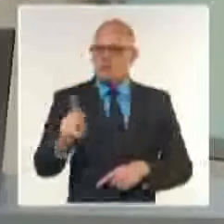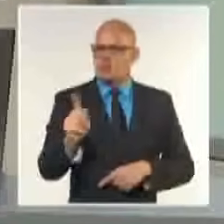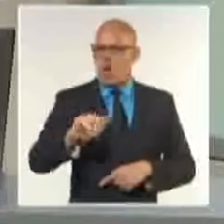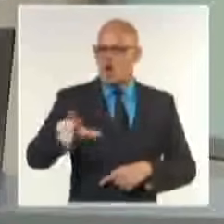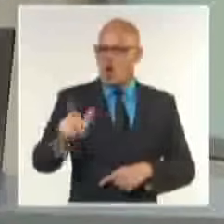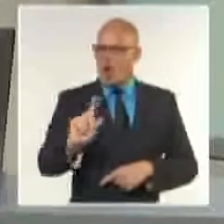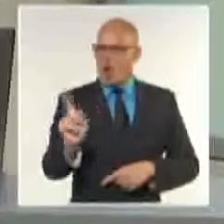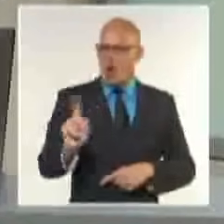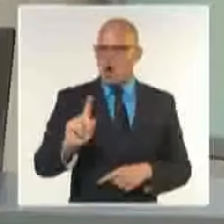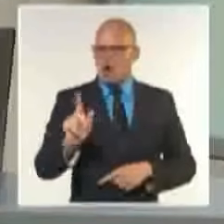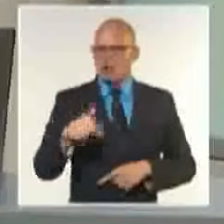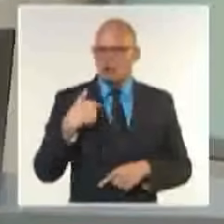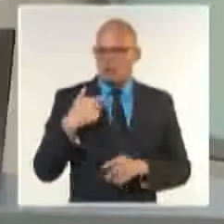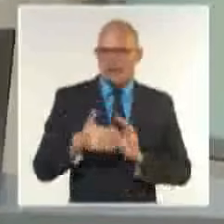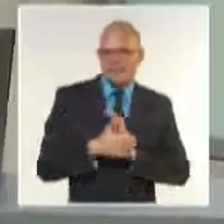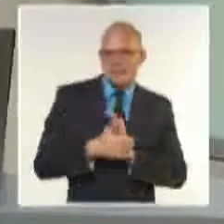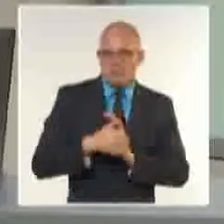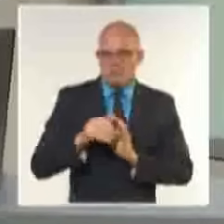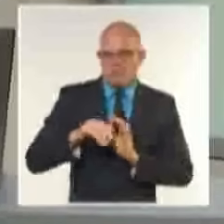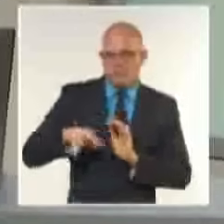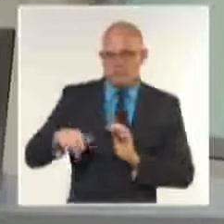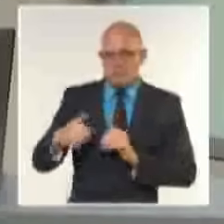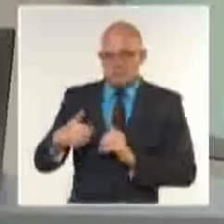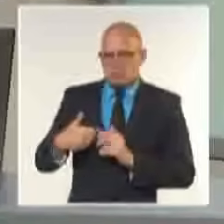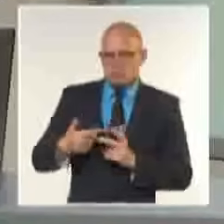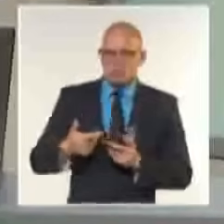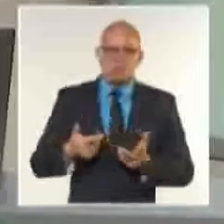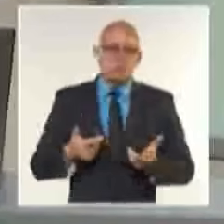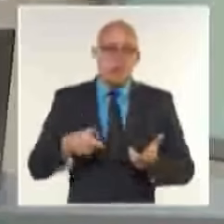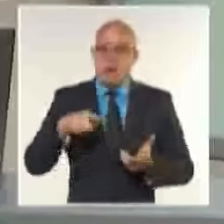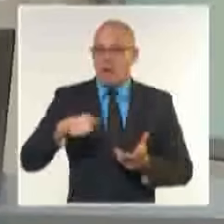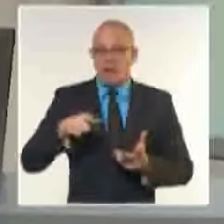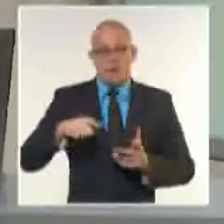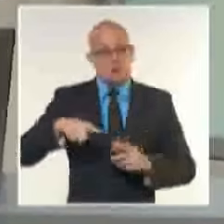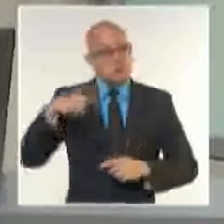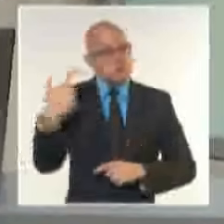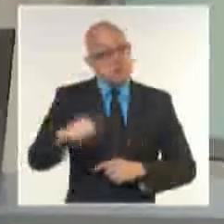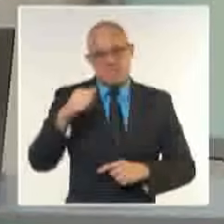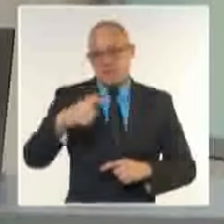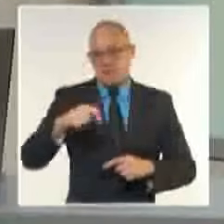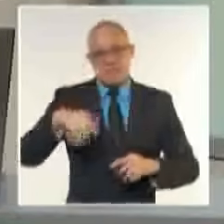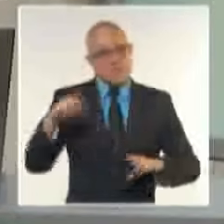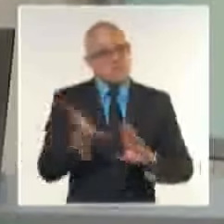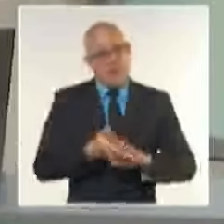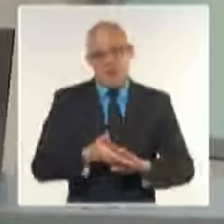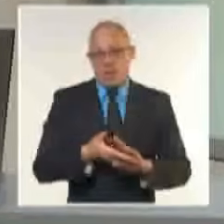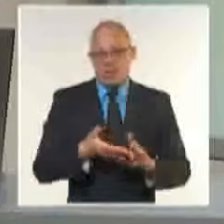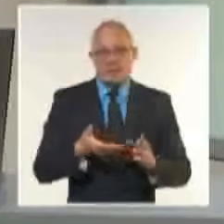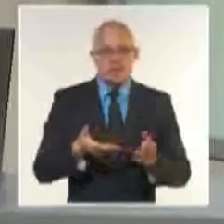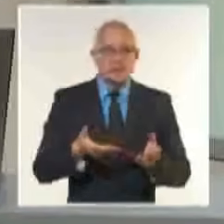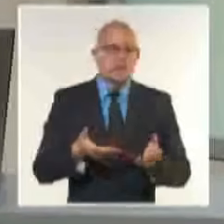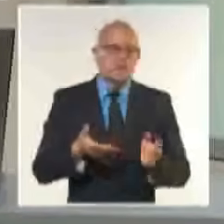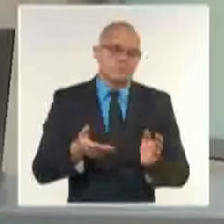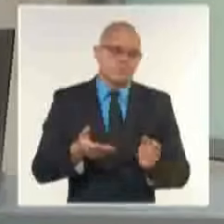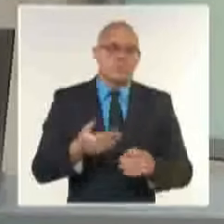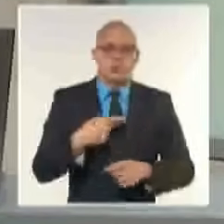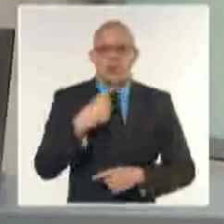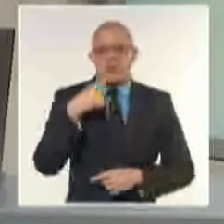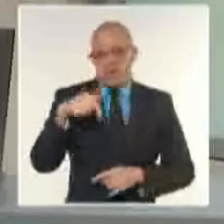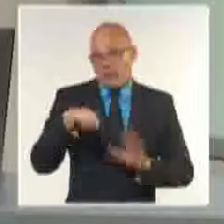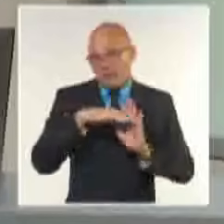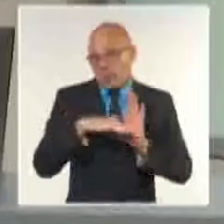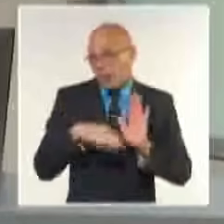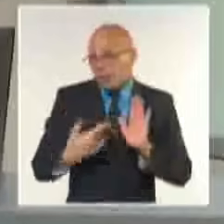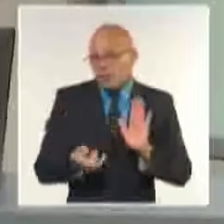que debe caer el peso de la ley y debe caer el repudio popular, el repudio social. Insisto en que aquí nuestra misión es mostrar